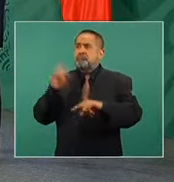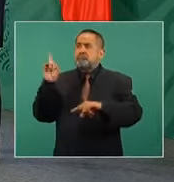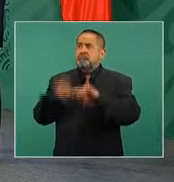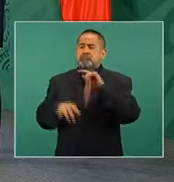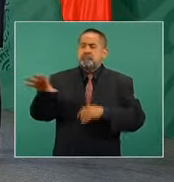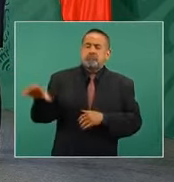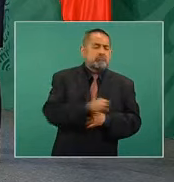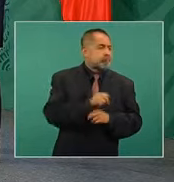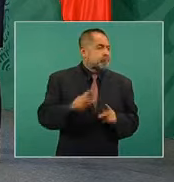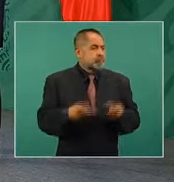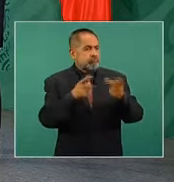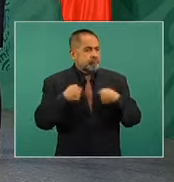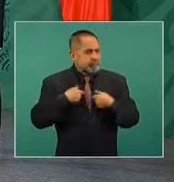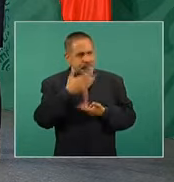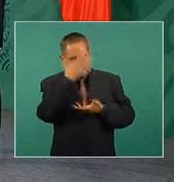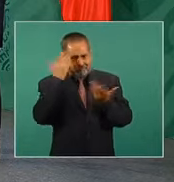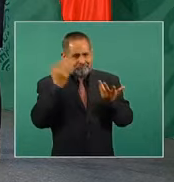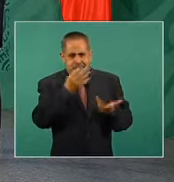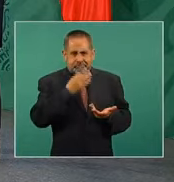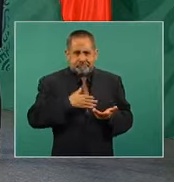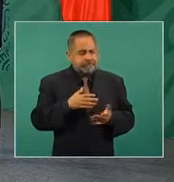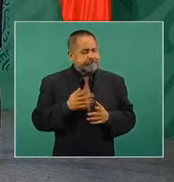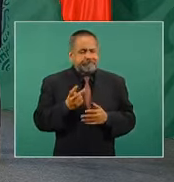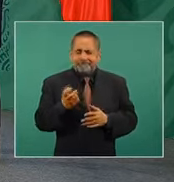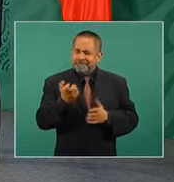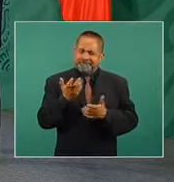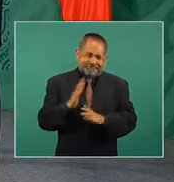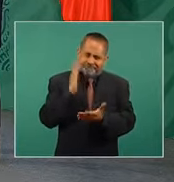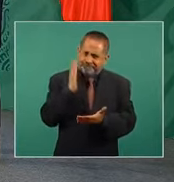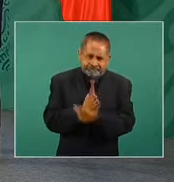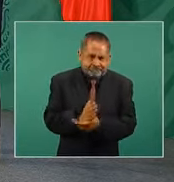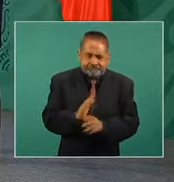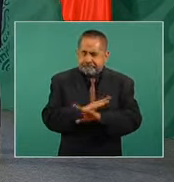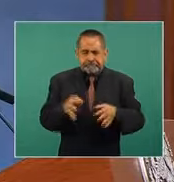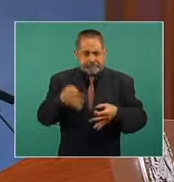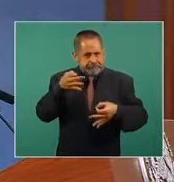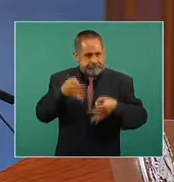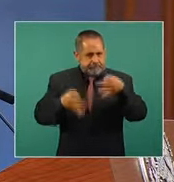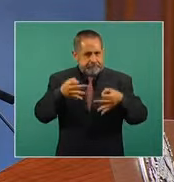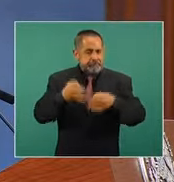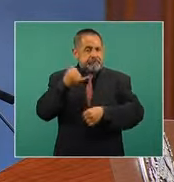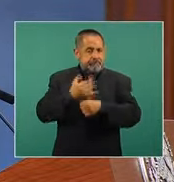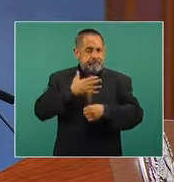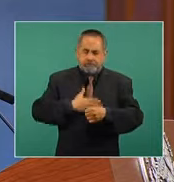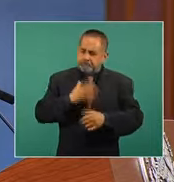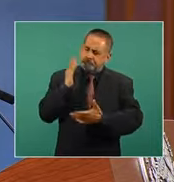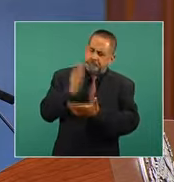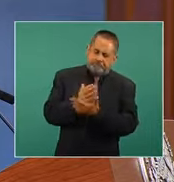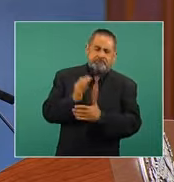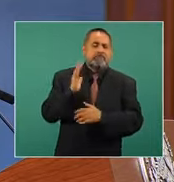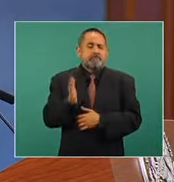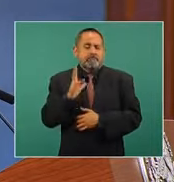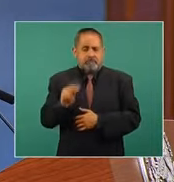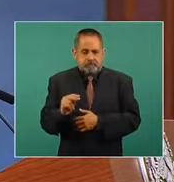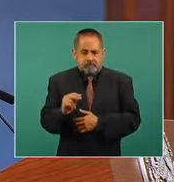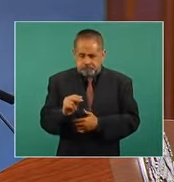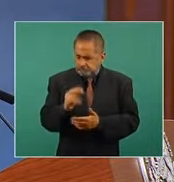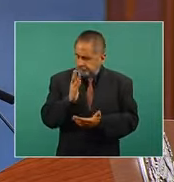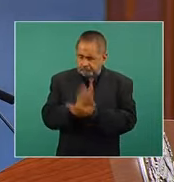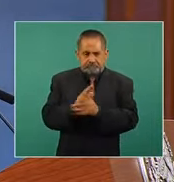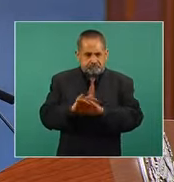saber. Entonces los paramos, fueron las primeras acciones que tomamos, paramos los juicios y además paramos las